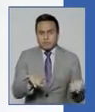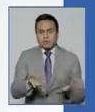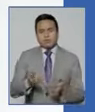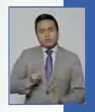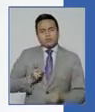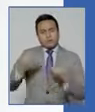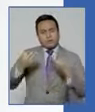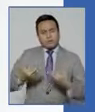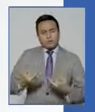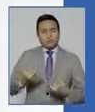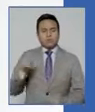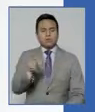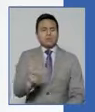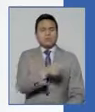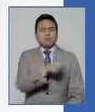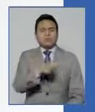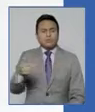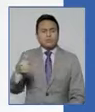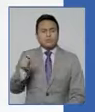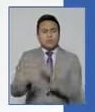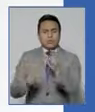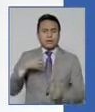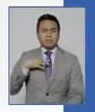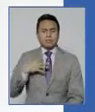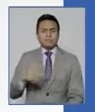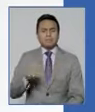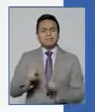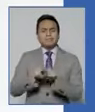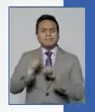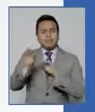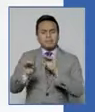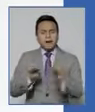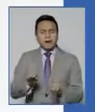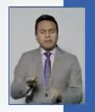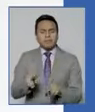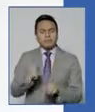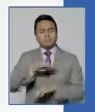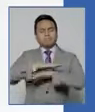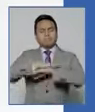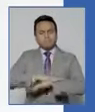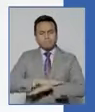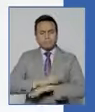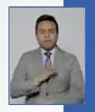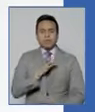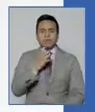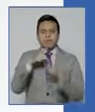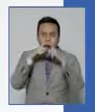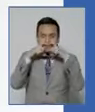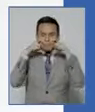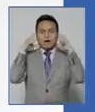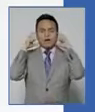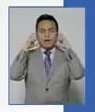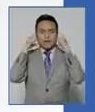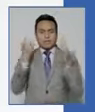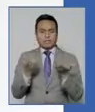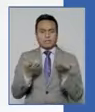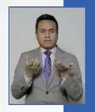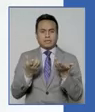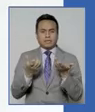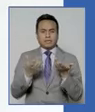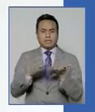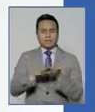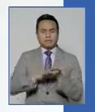Es decir, todo ciudadano debe responder al llamado del uso de las mascarillas, de